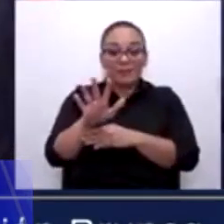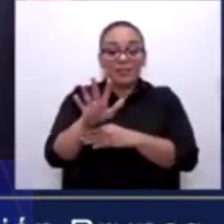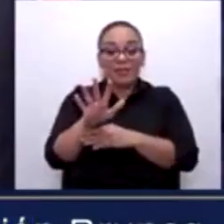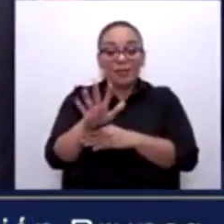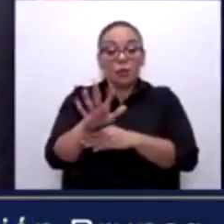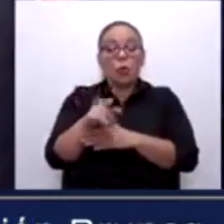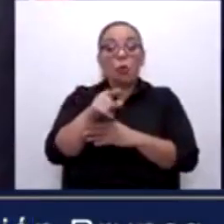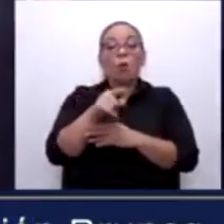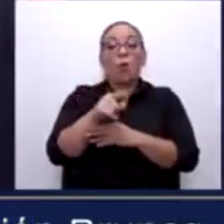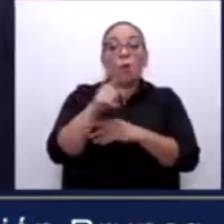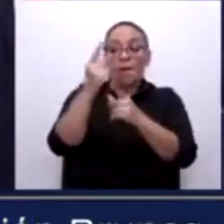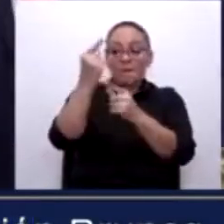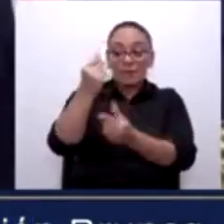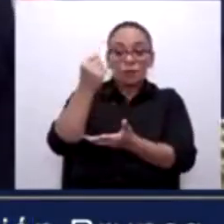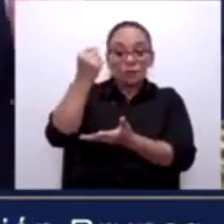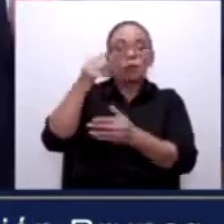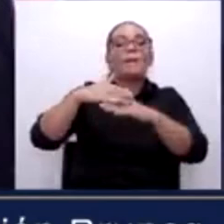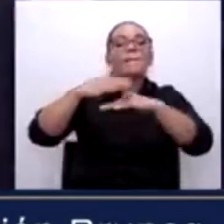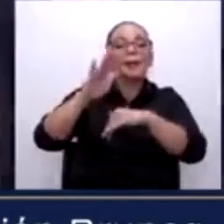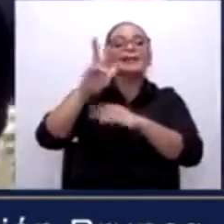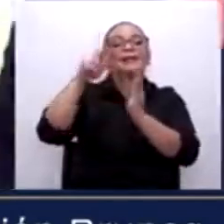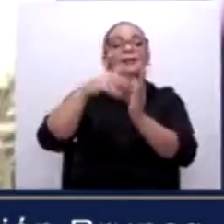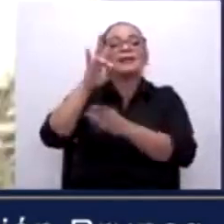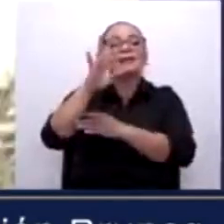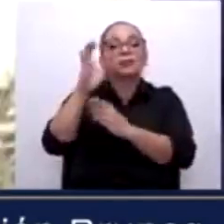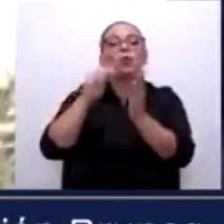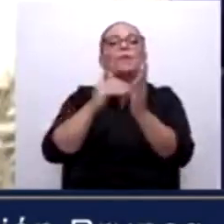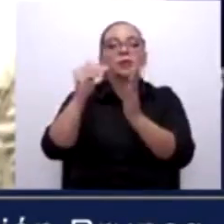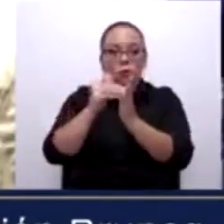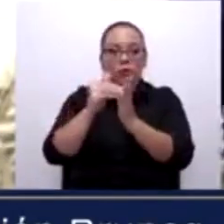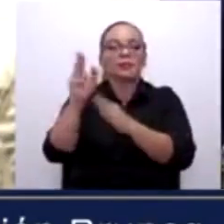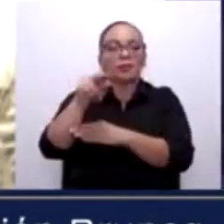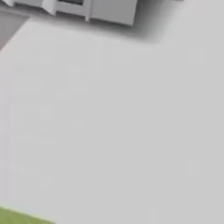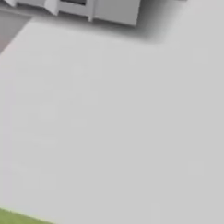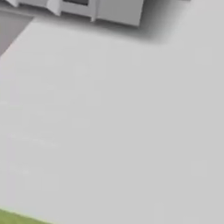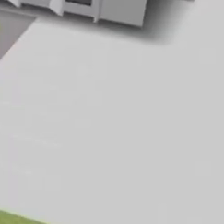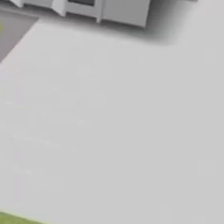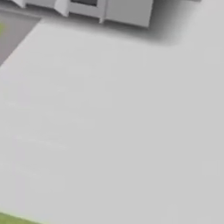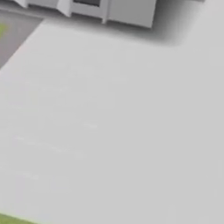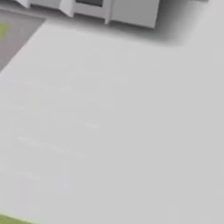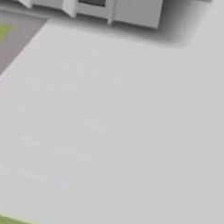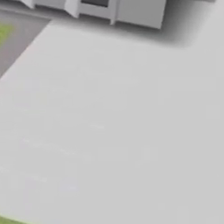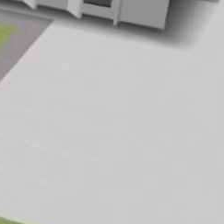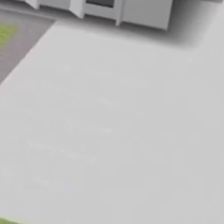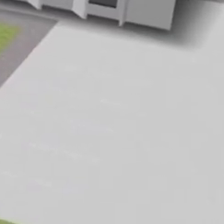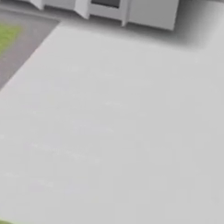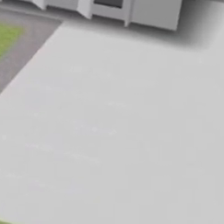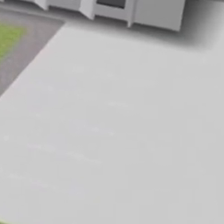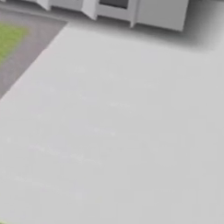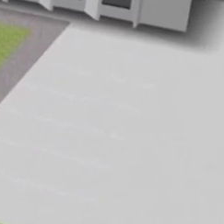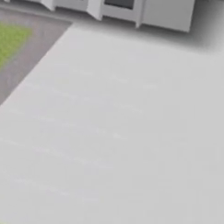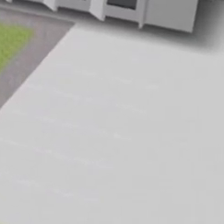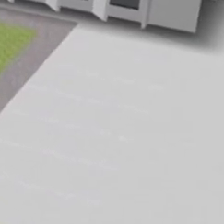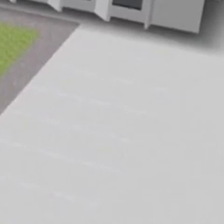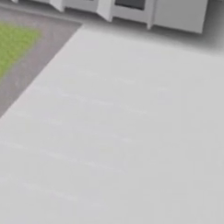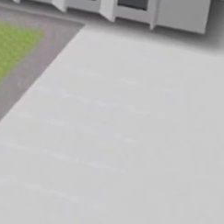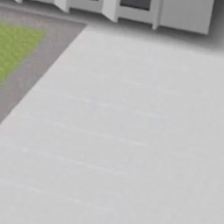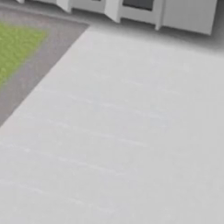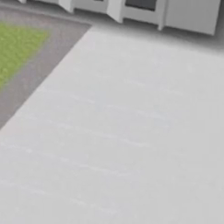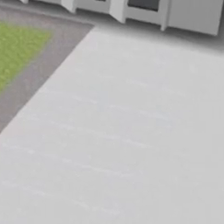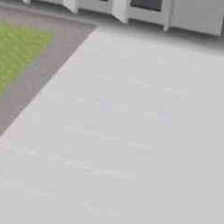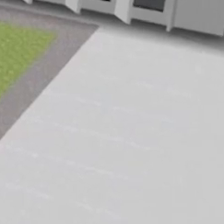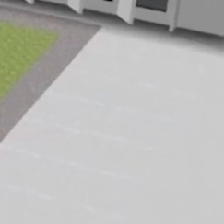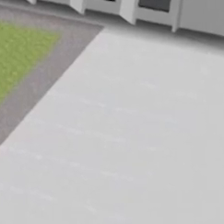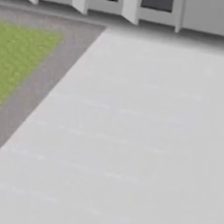presupuesto más de 3.700 millones de colones para iniciar el proyecto, que será concluido el